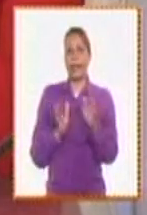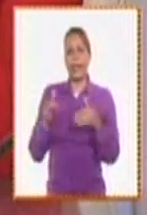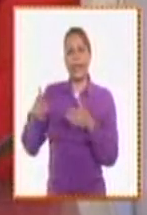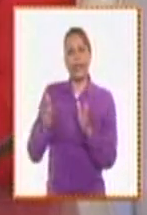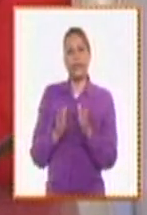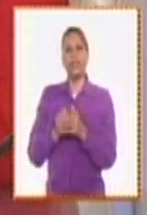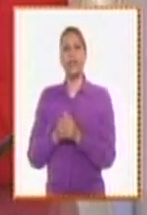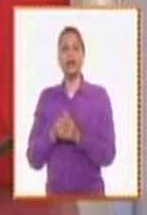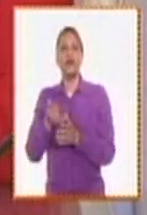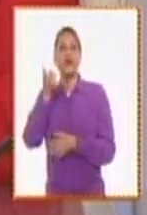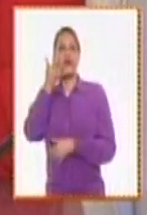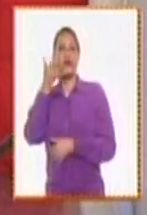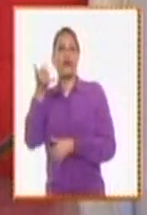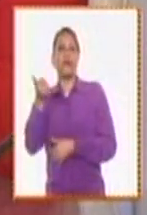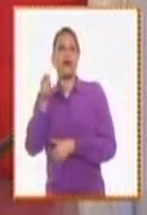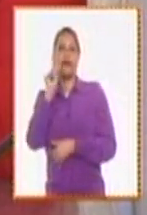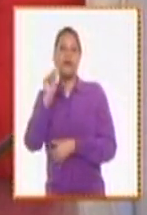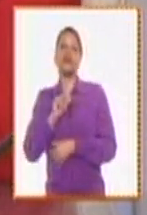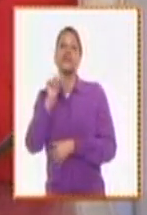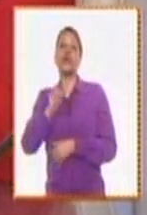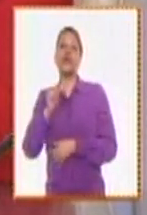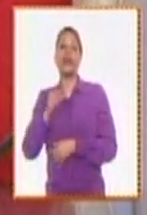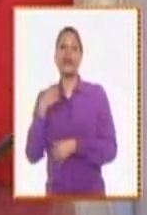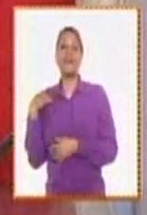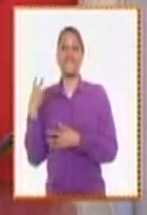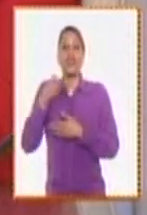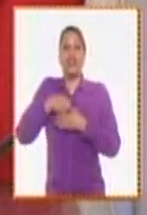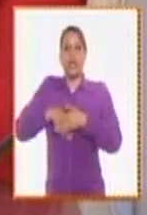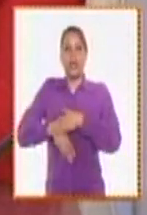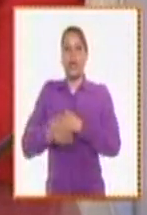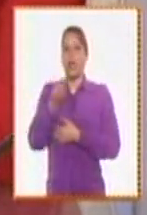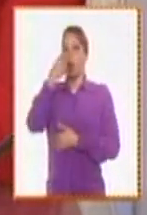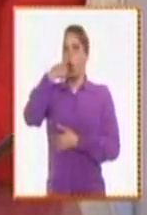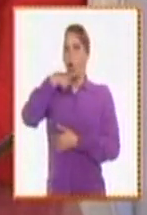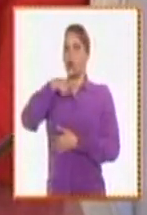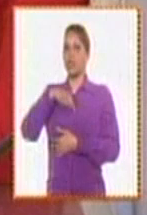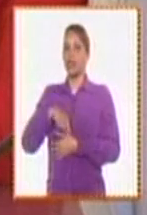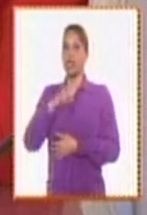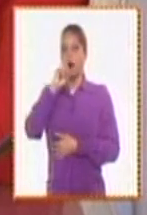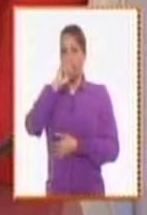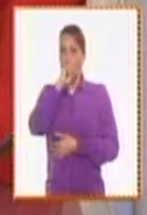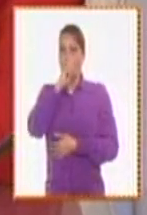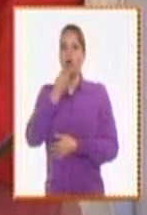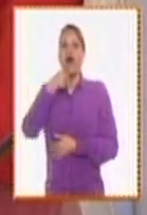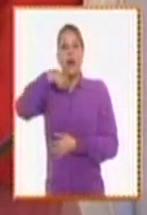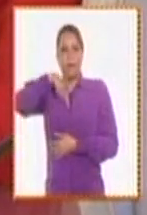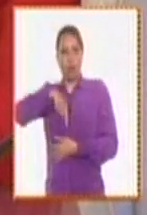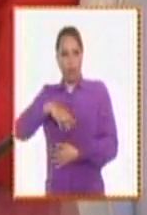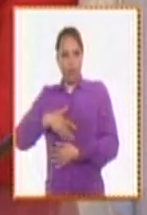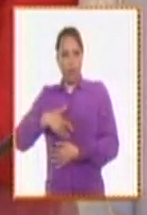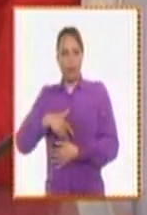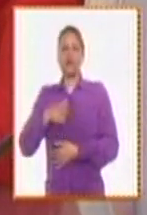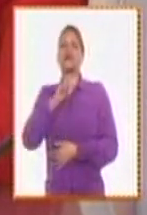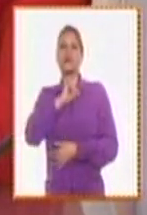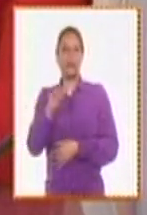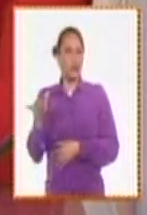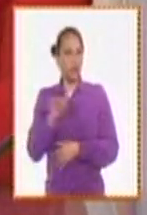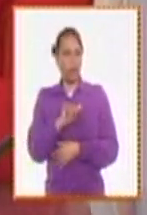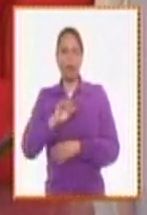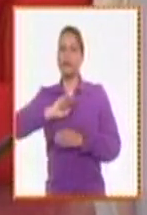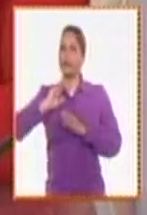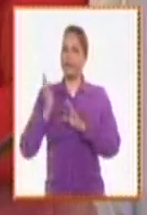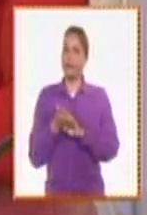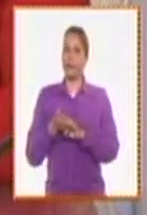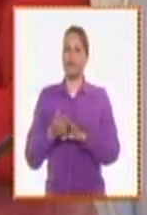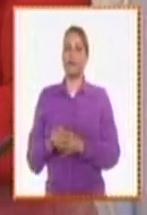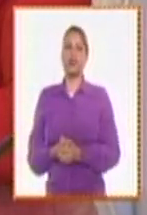las llamadas mulas, las personas que vienen con la droga ingestada, también son cosas que al final nosotros sancionamos como delito. Si